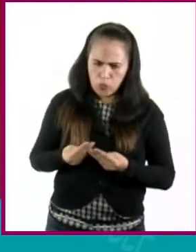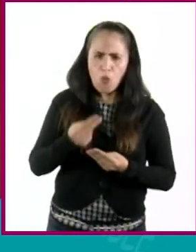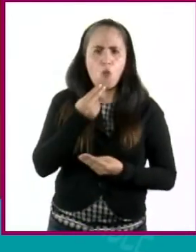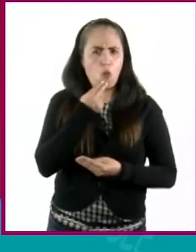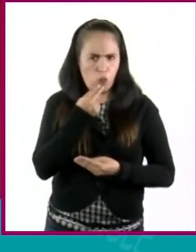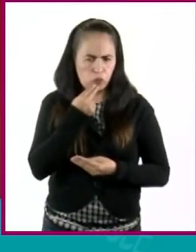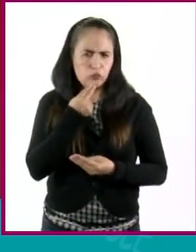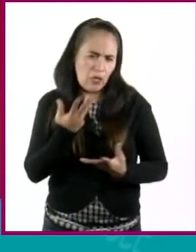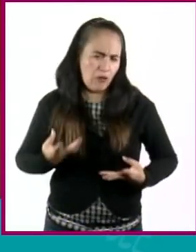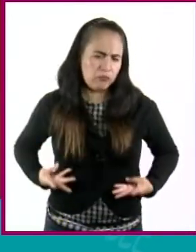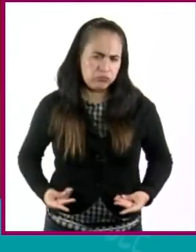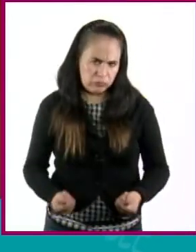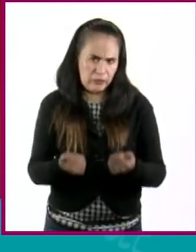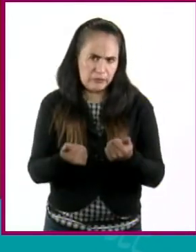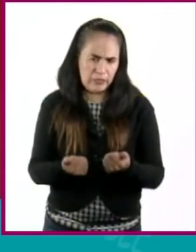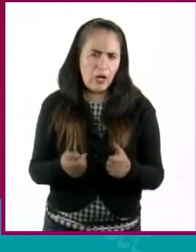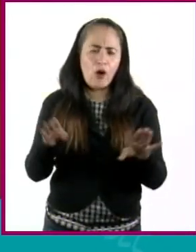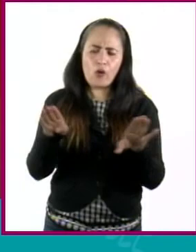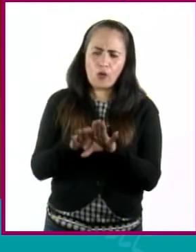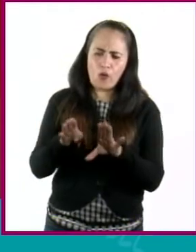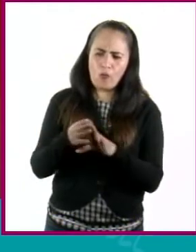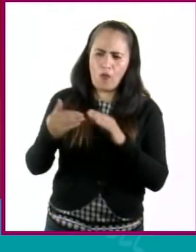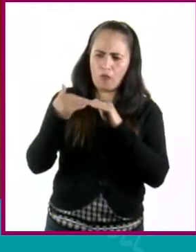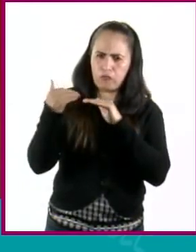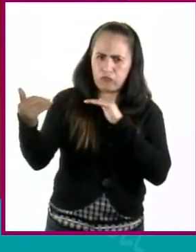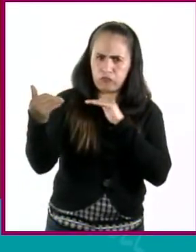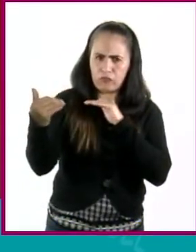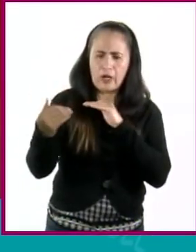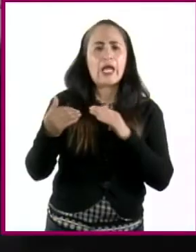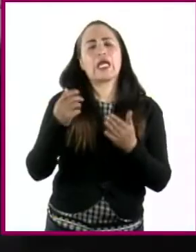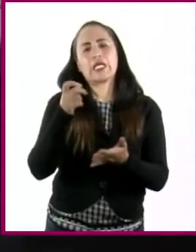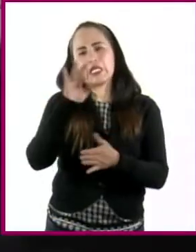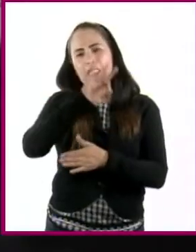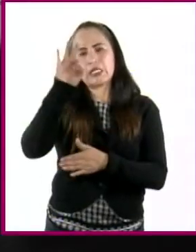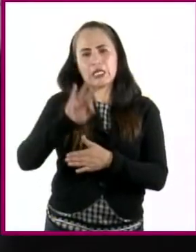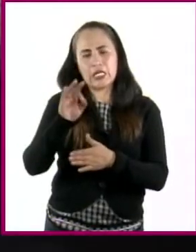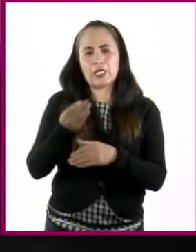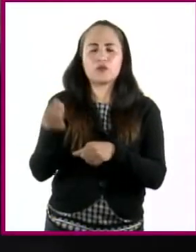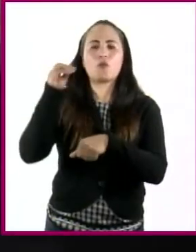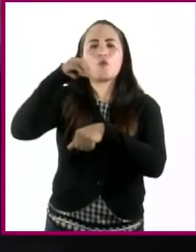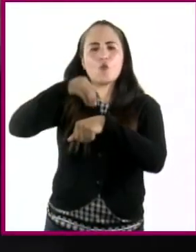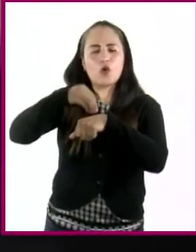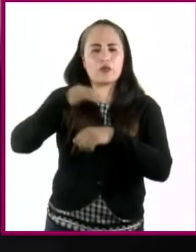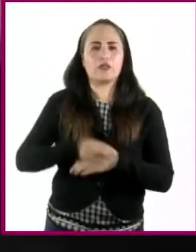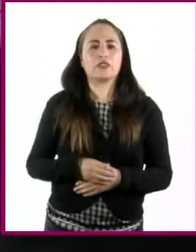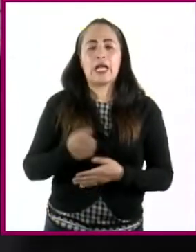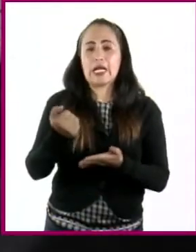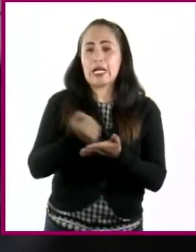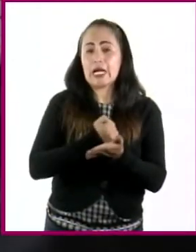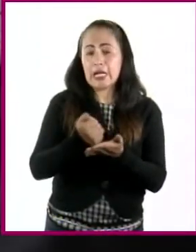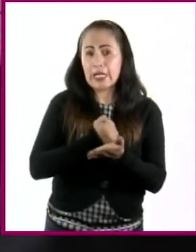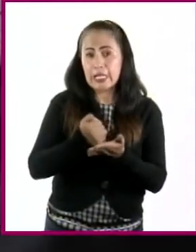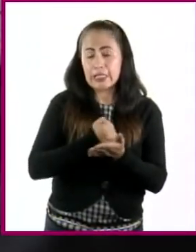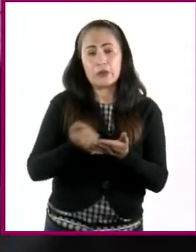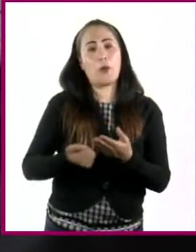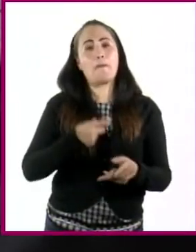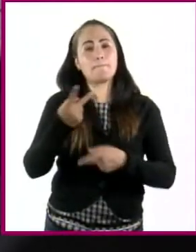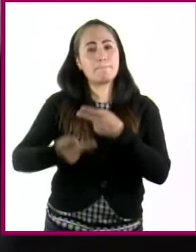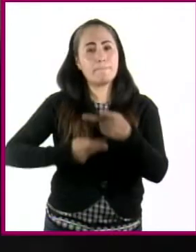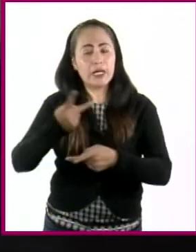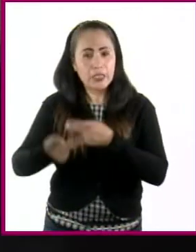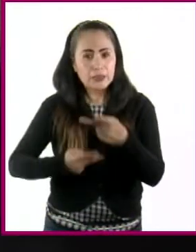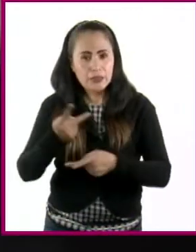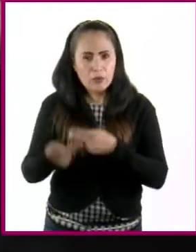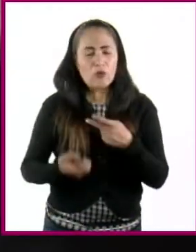alguna manera tenemos que compensarle económicamente y es con ese pago de intereses. Los créditos y los préstamos en general para la economía